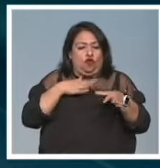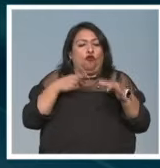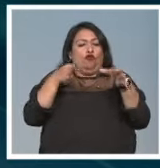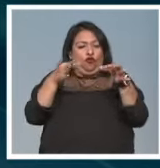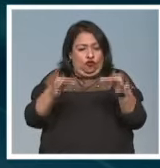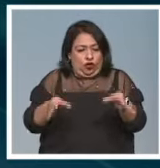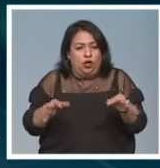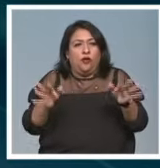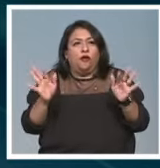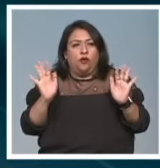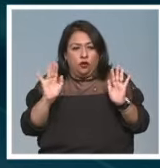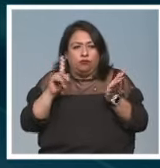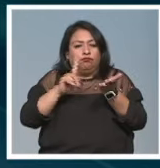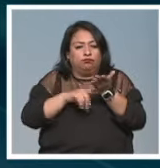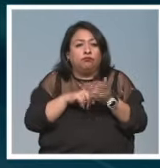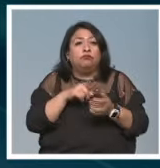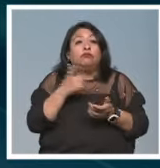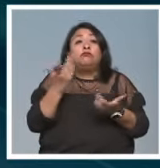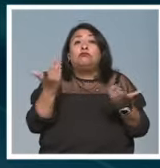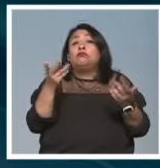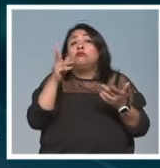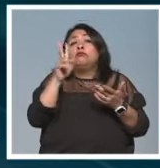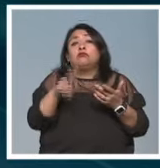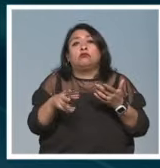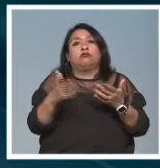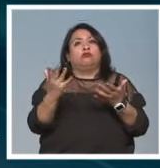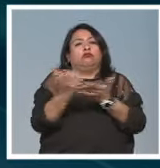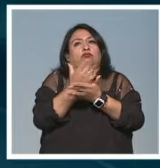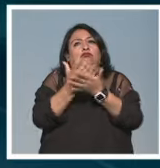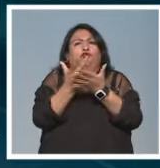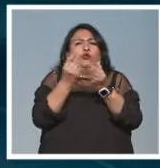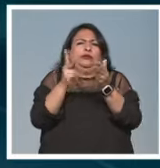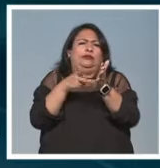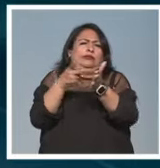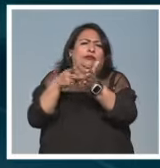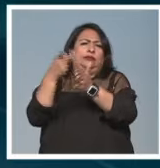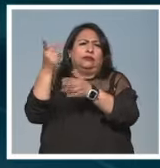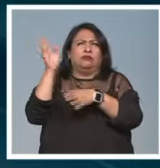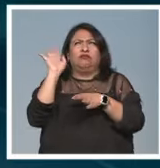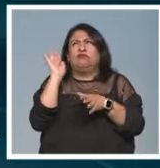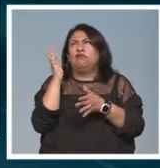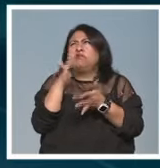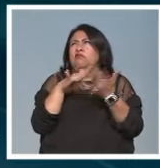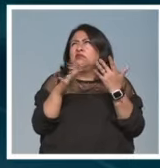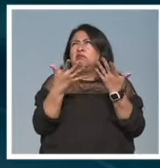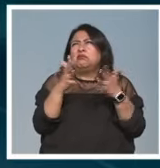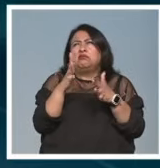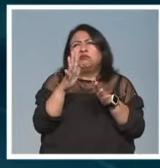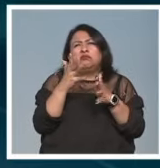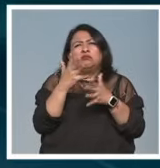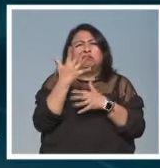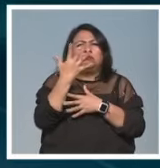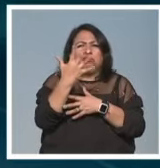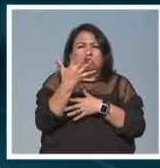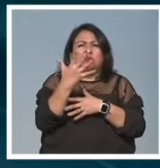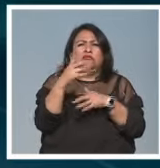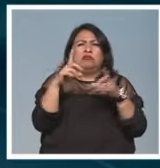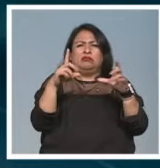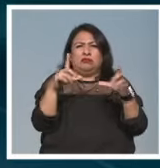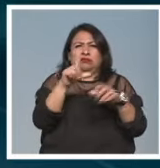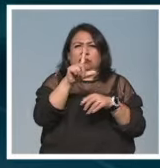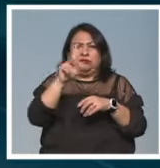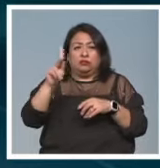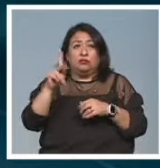orquesta y pues muchos triunfos, ¿no? Hemos grabado unas 5 LPs.